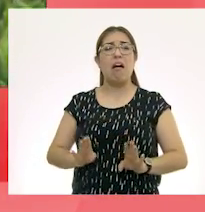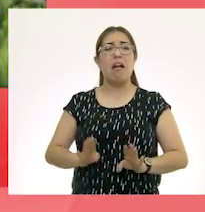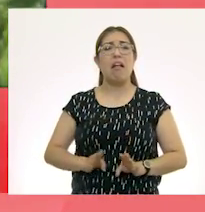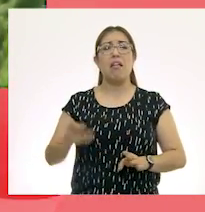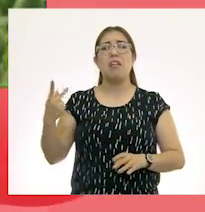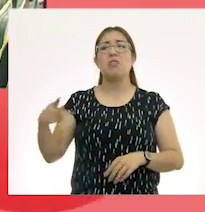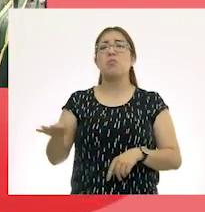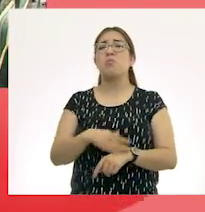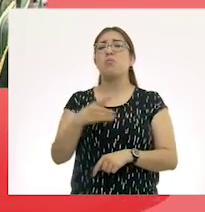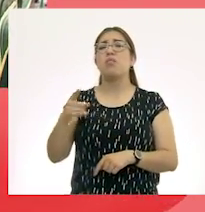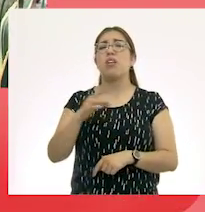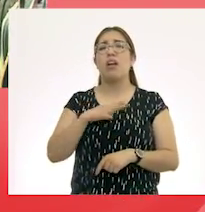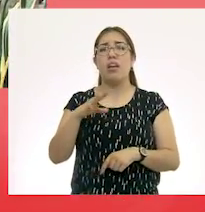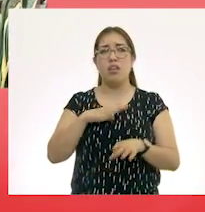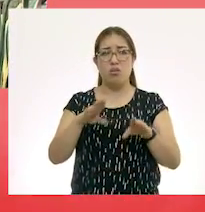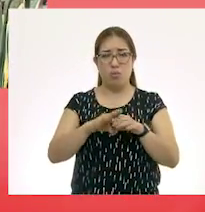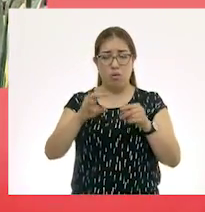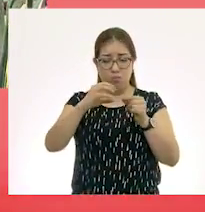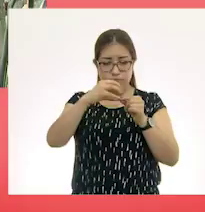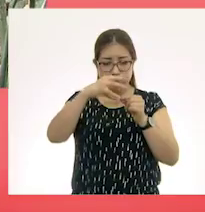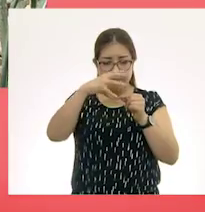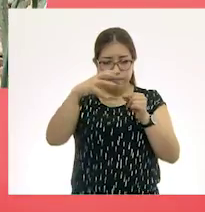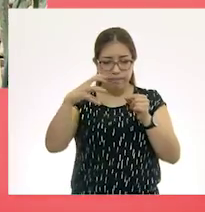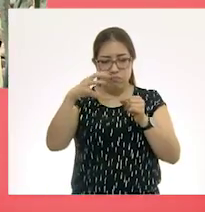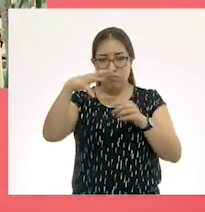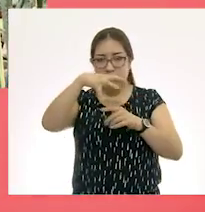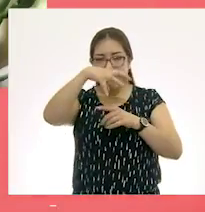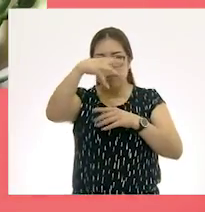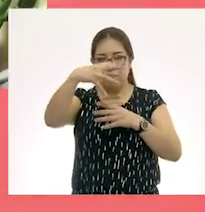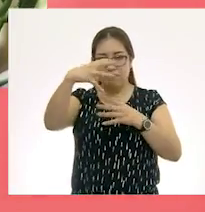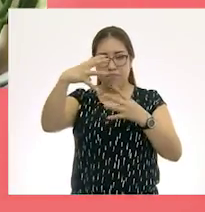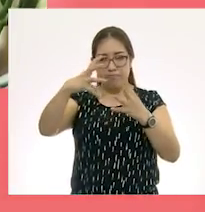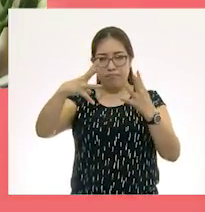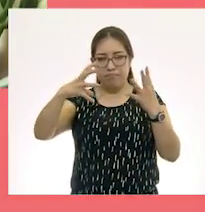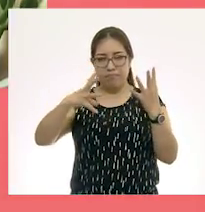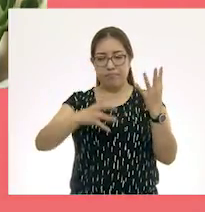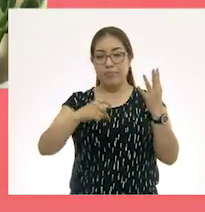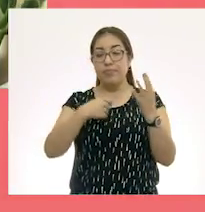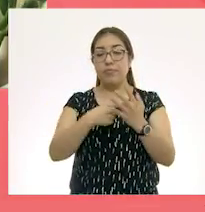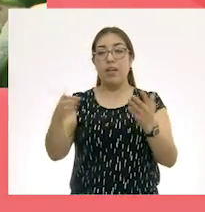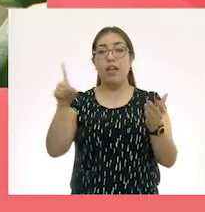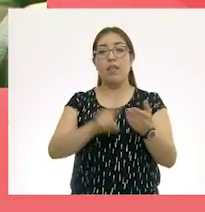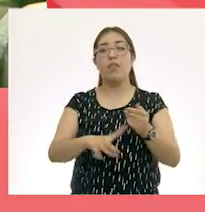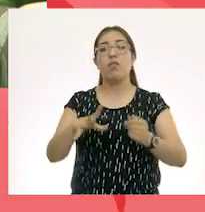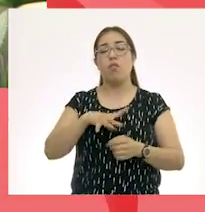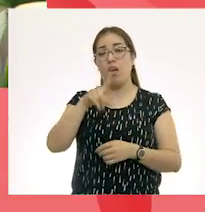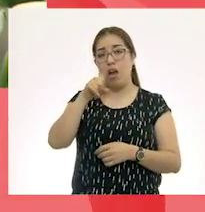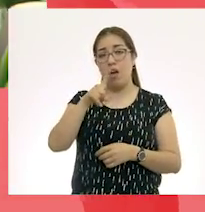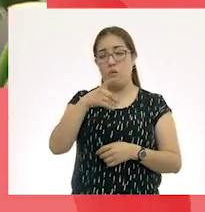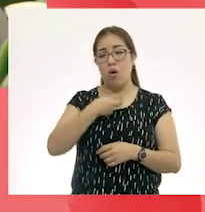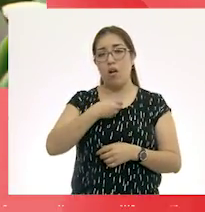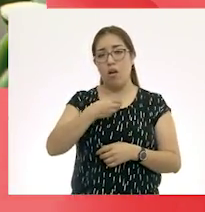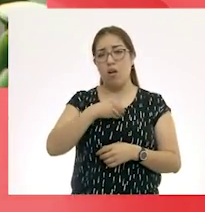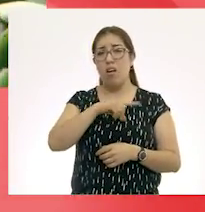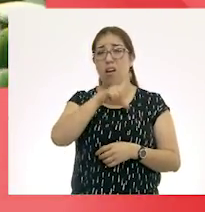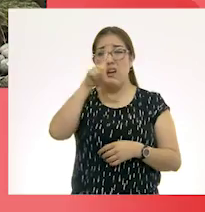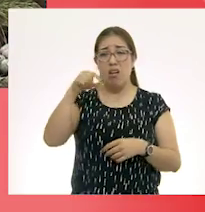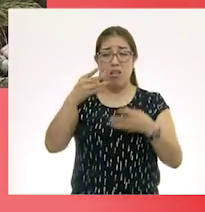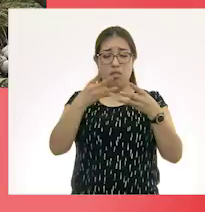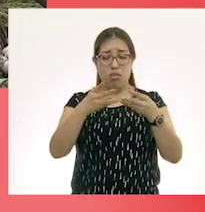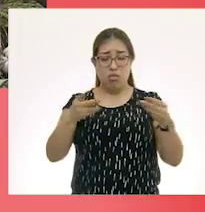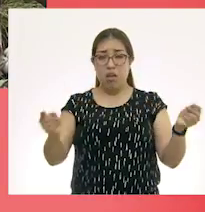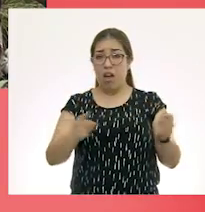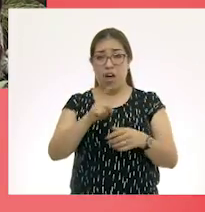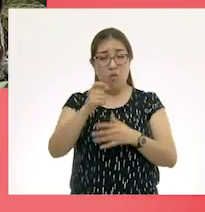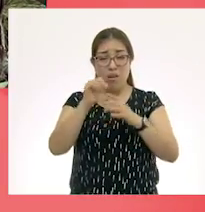tener tallos y hojas carnosas, lo que les permite crear reservas hídricas y tolerar largos tiempos de sequía.